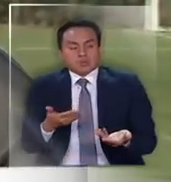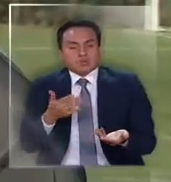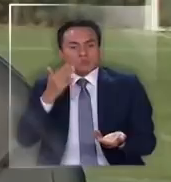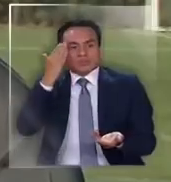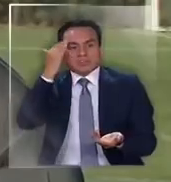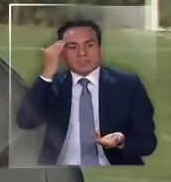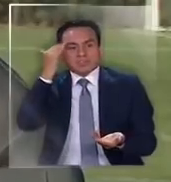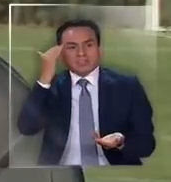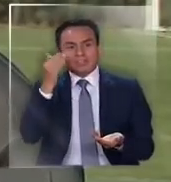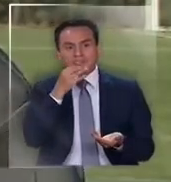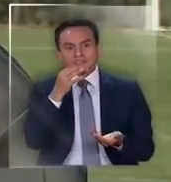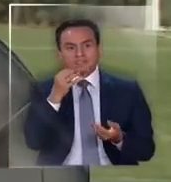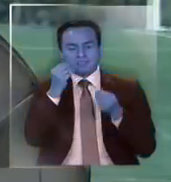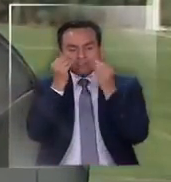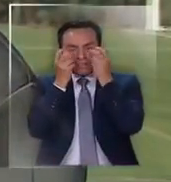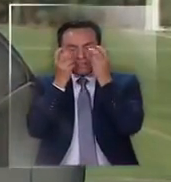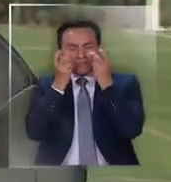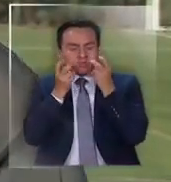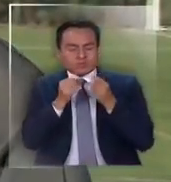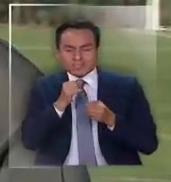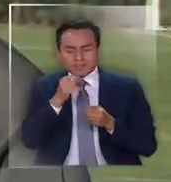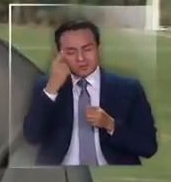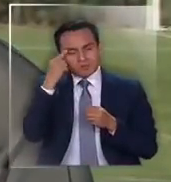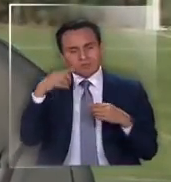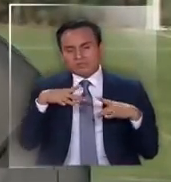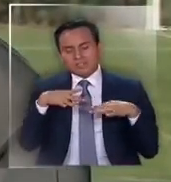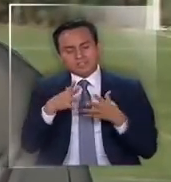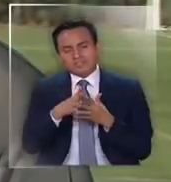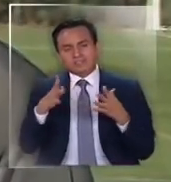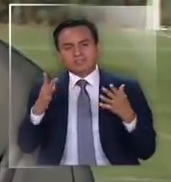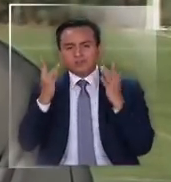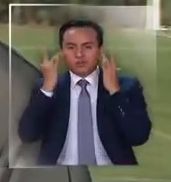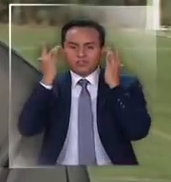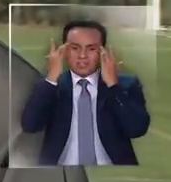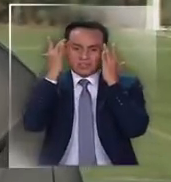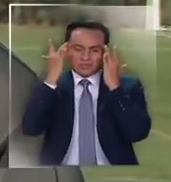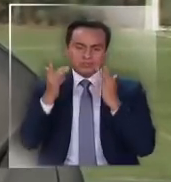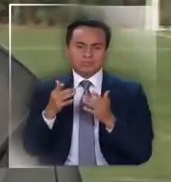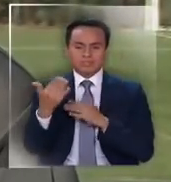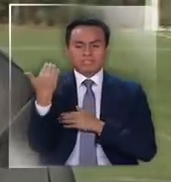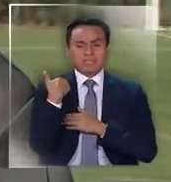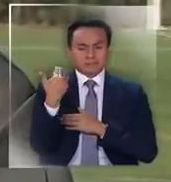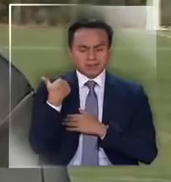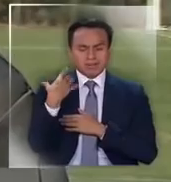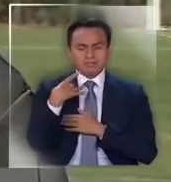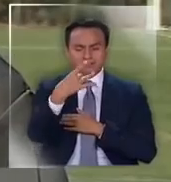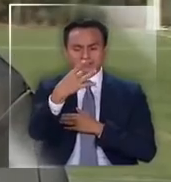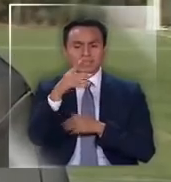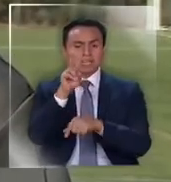No sé si se me llenaron los ojos de lágrimas, pero muy, muy feliz, muy contento por el llamado